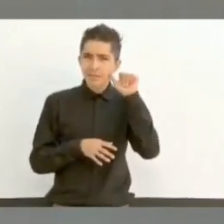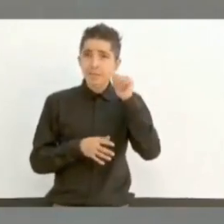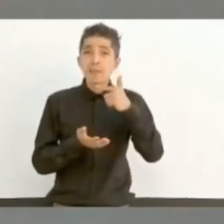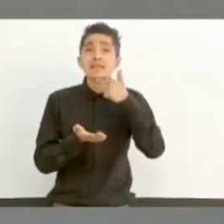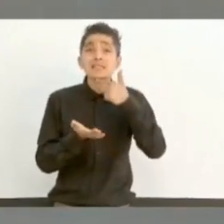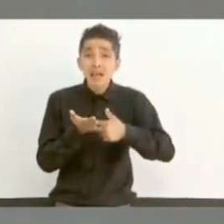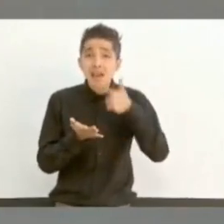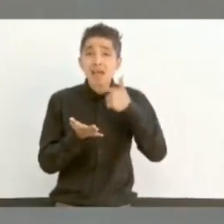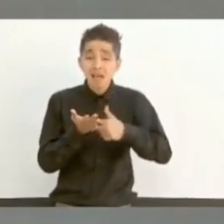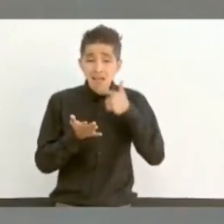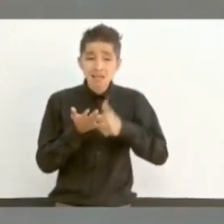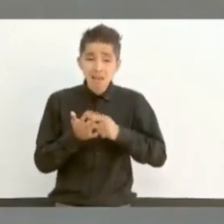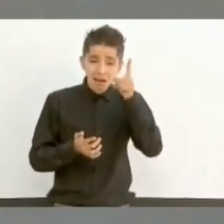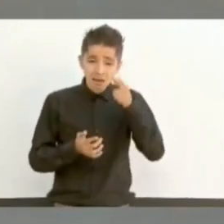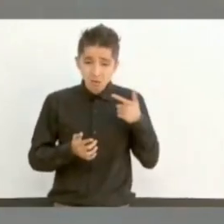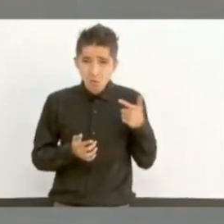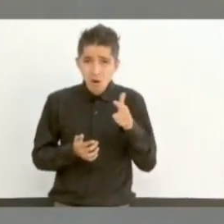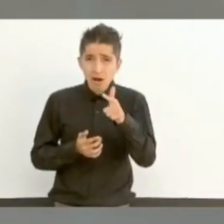Celaya, en Guanajuato,